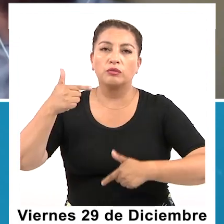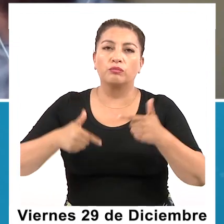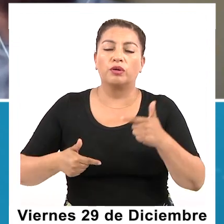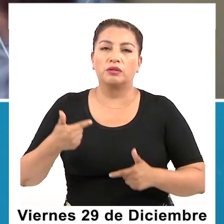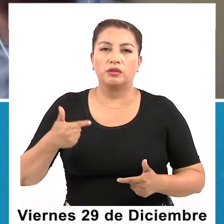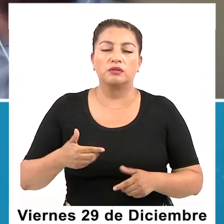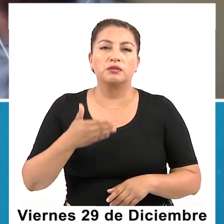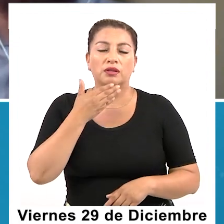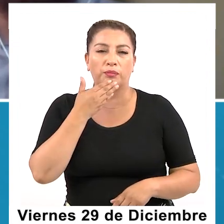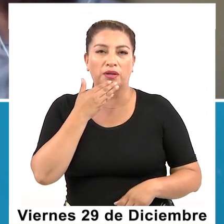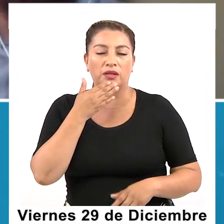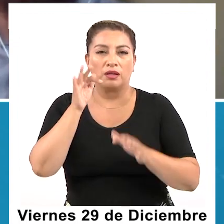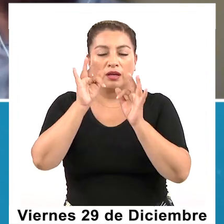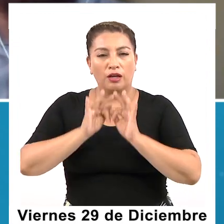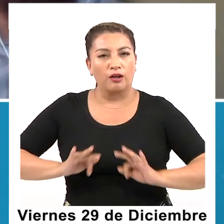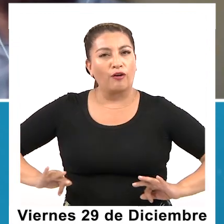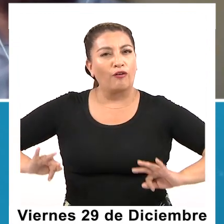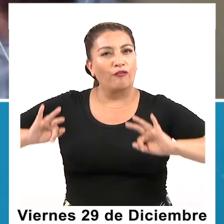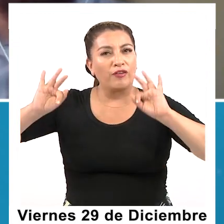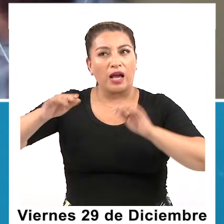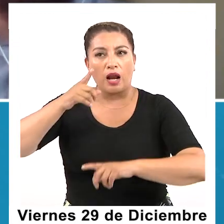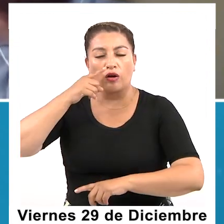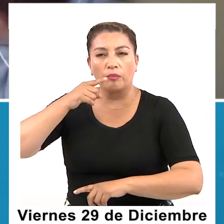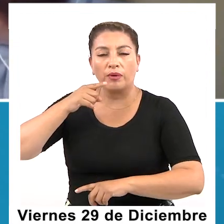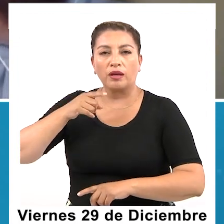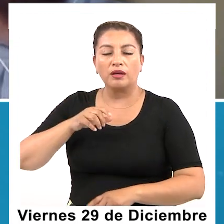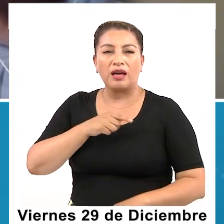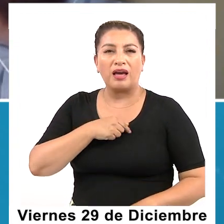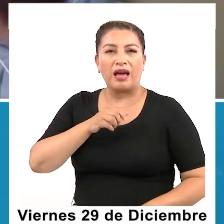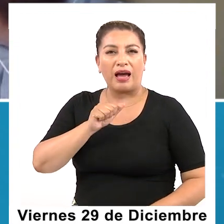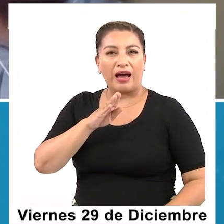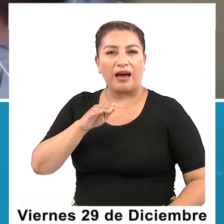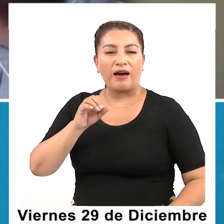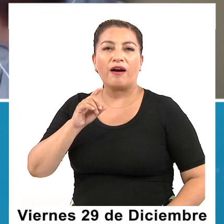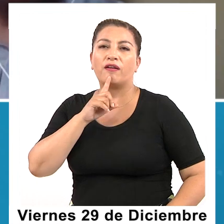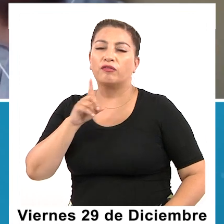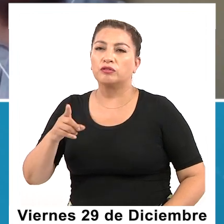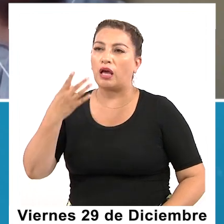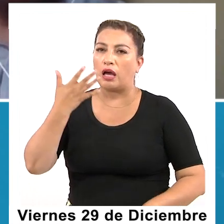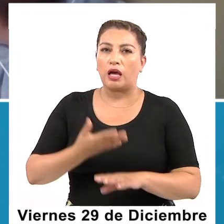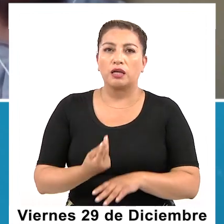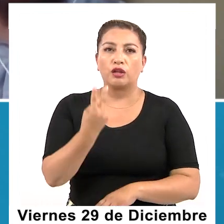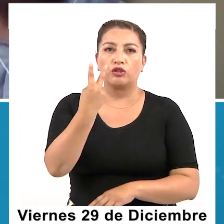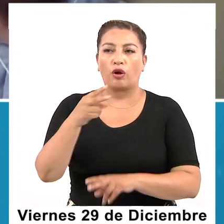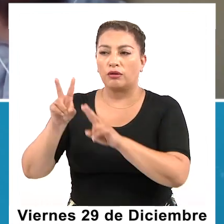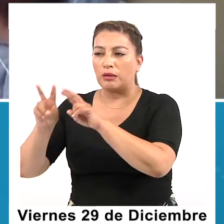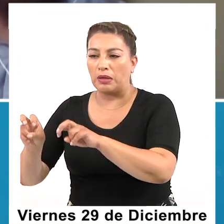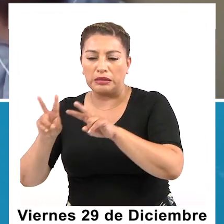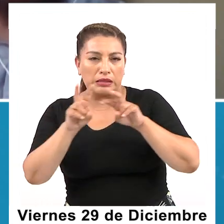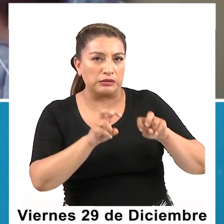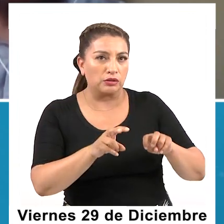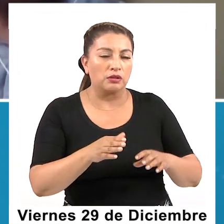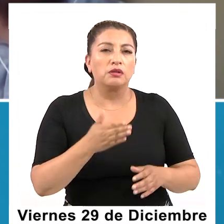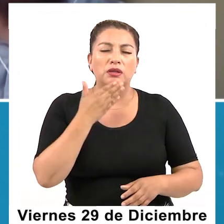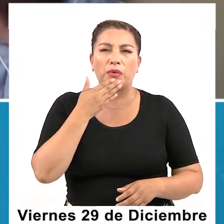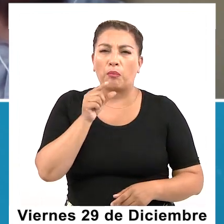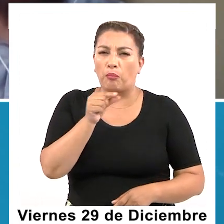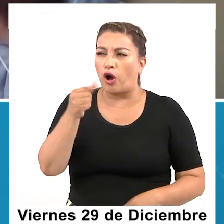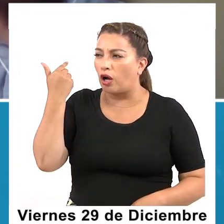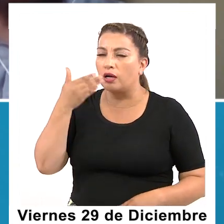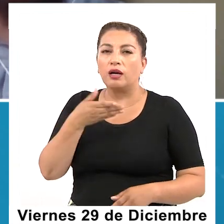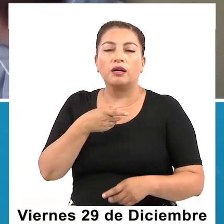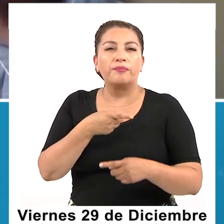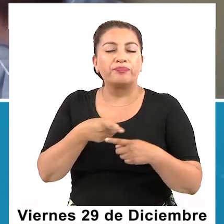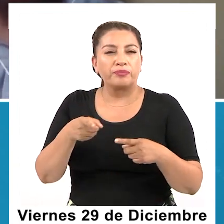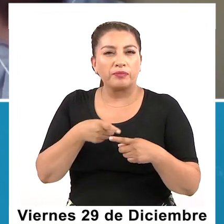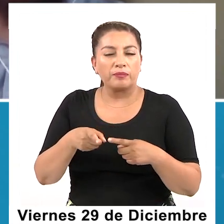al fiscal Jorge Abbott para echarle tierra a las investigaciones, dividieron las investigaciones. Hasta hace poco, incluso la semana pasada, la ex